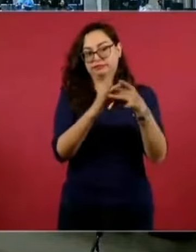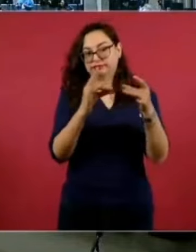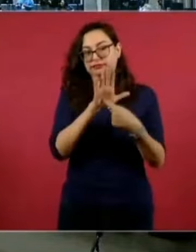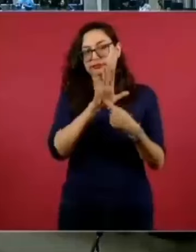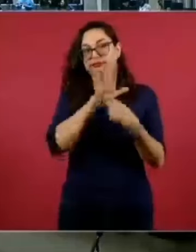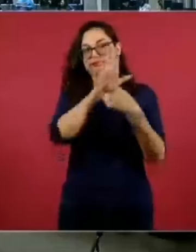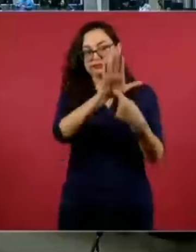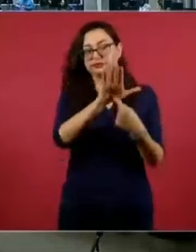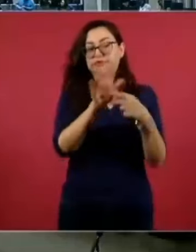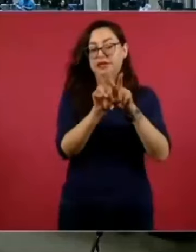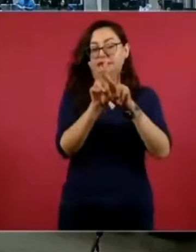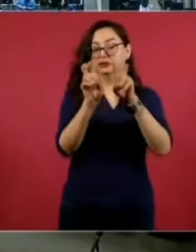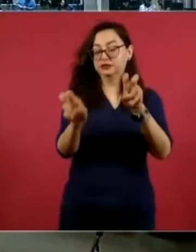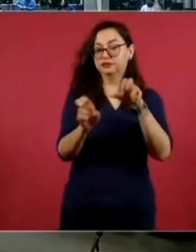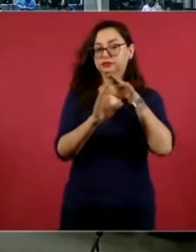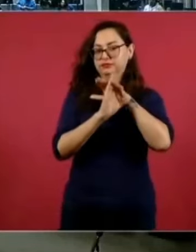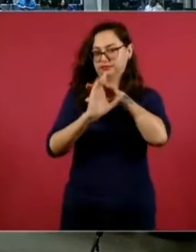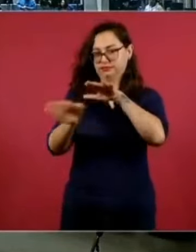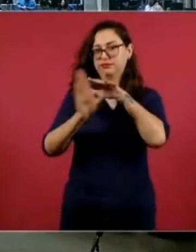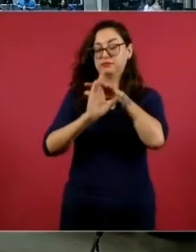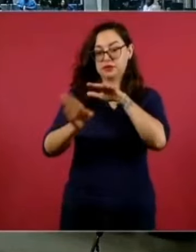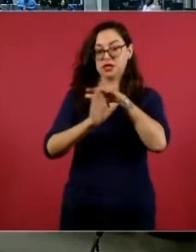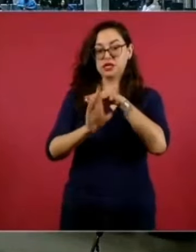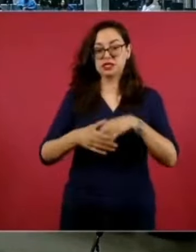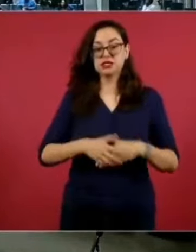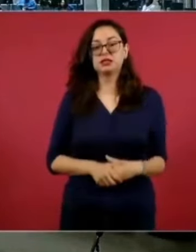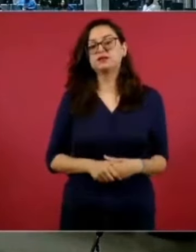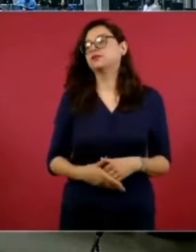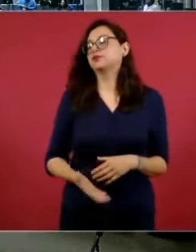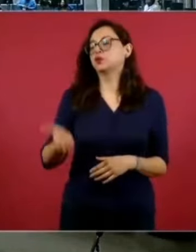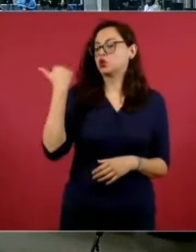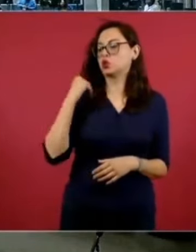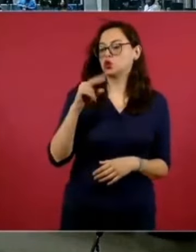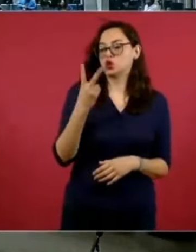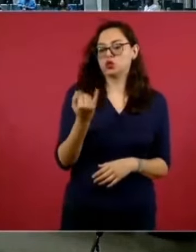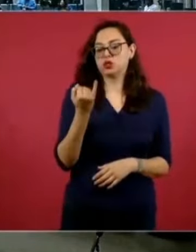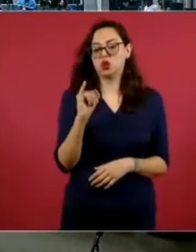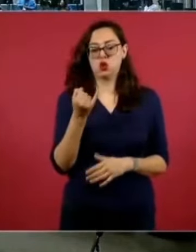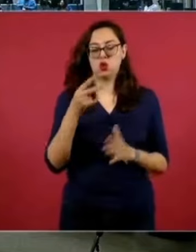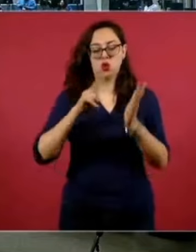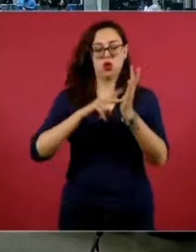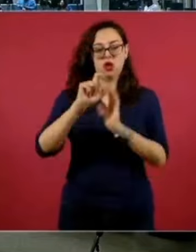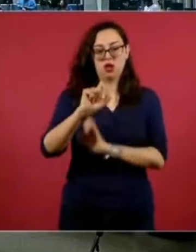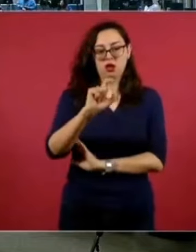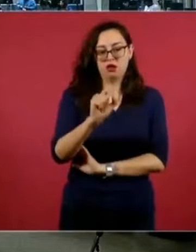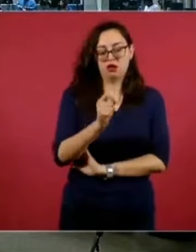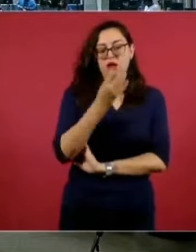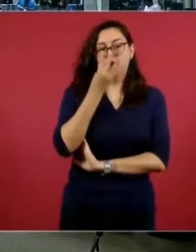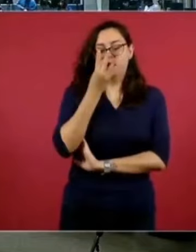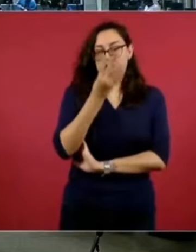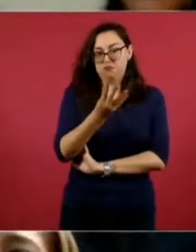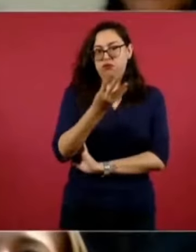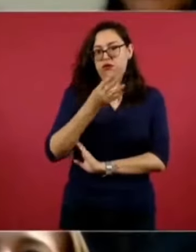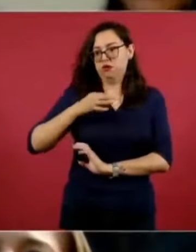este 2 de junio del 2024 cuando se llevaron a cabo las votaciones